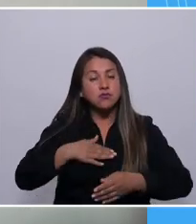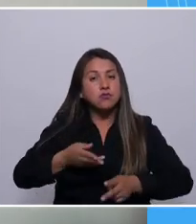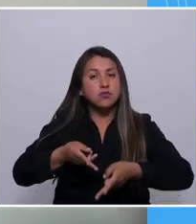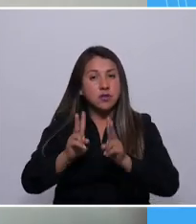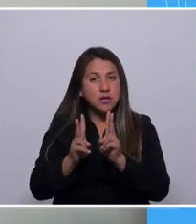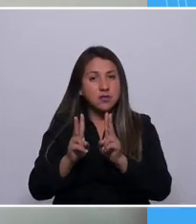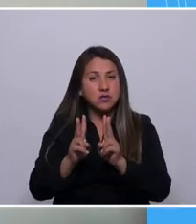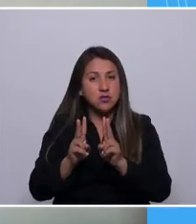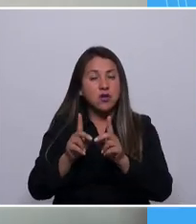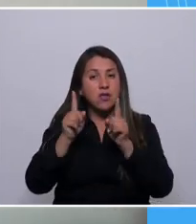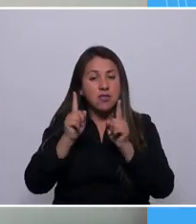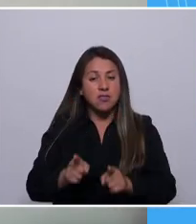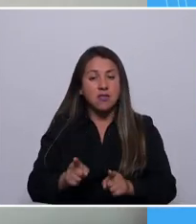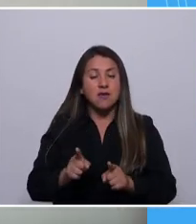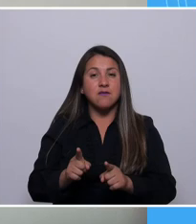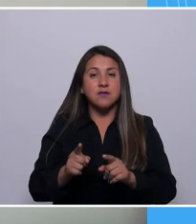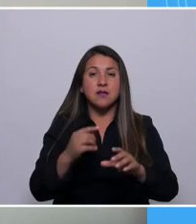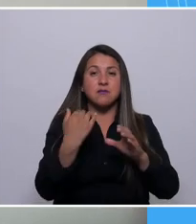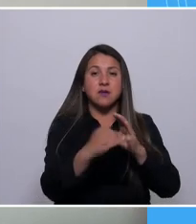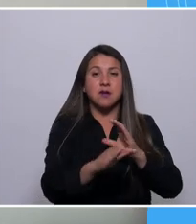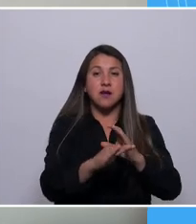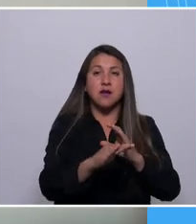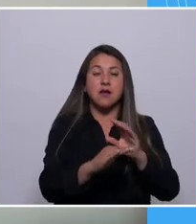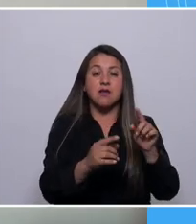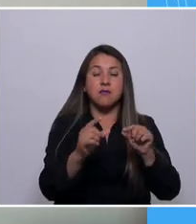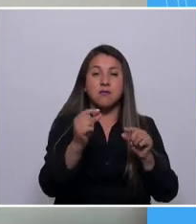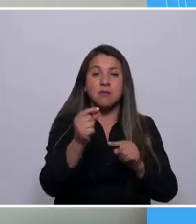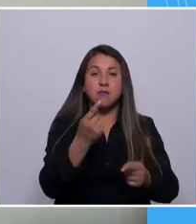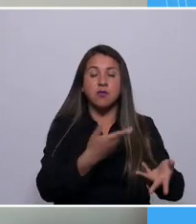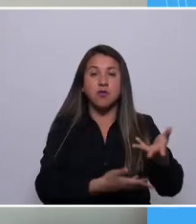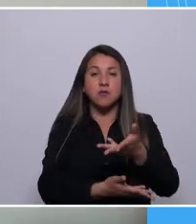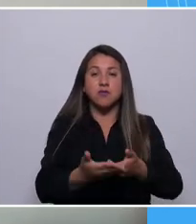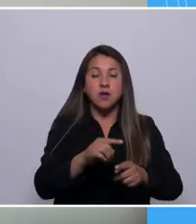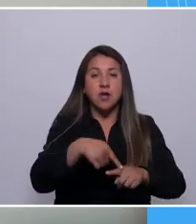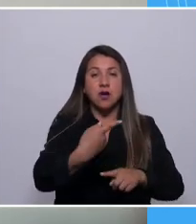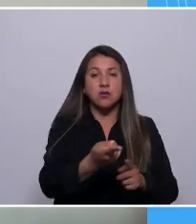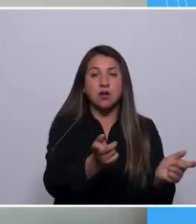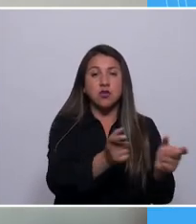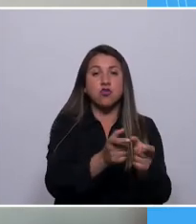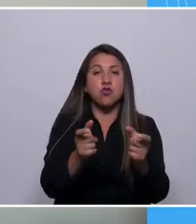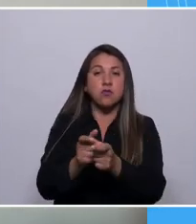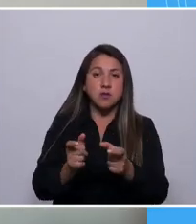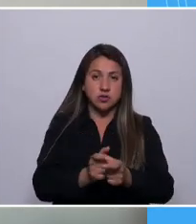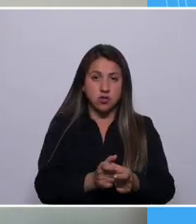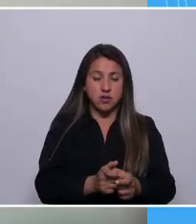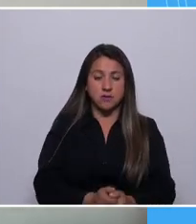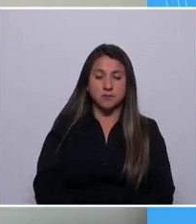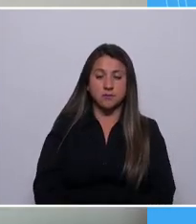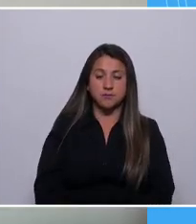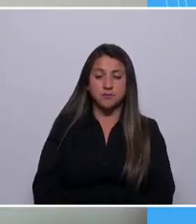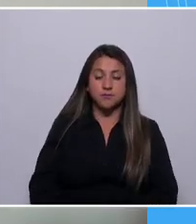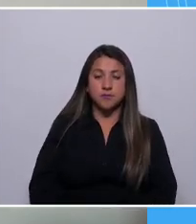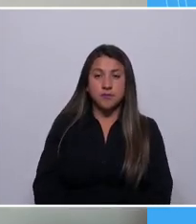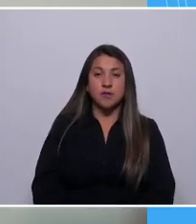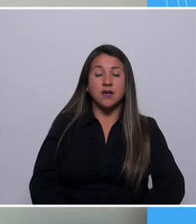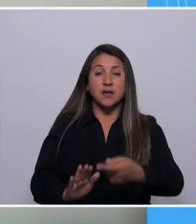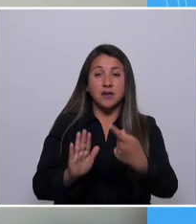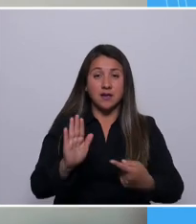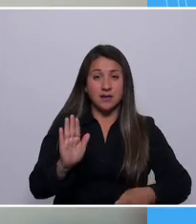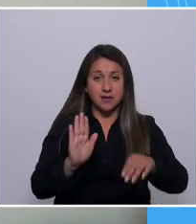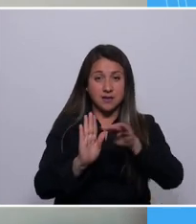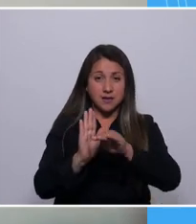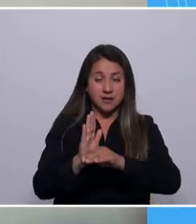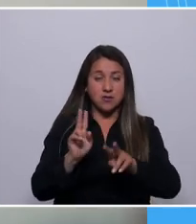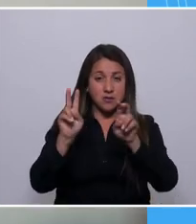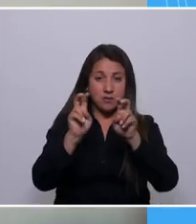los cuales deberán ser enviados para su deliberación al resto de las comisiones temáticas respectivas. El listado de comisiones temáticas ya